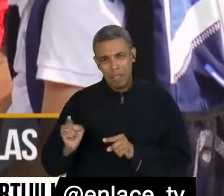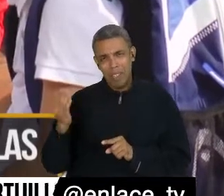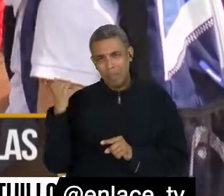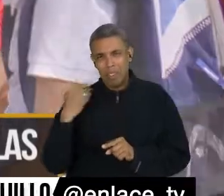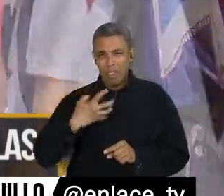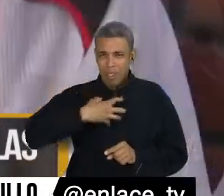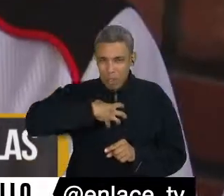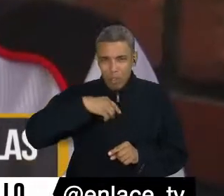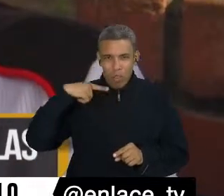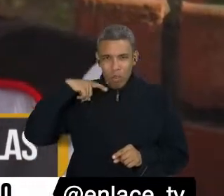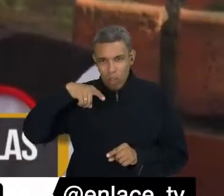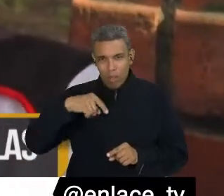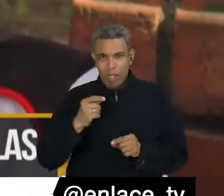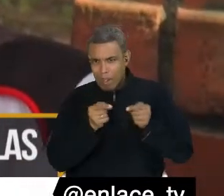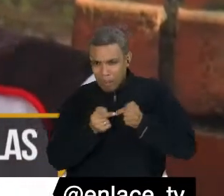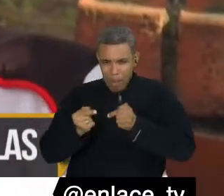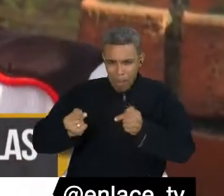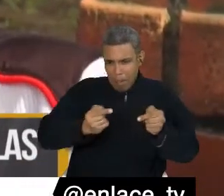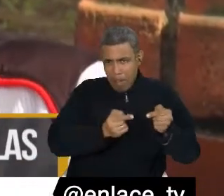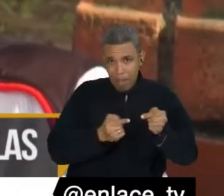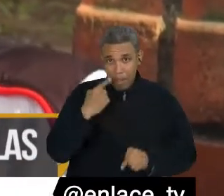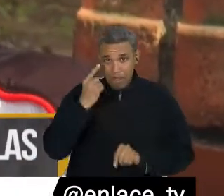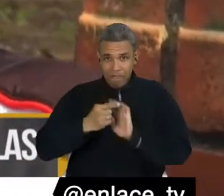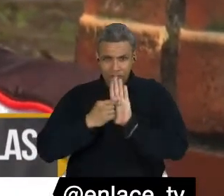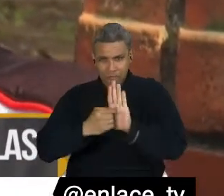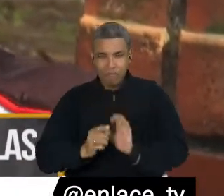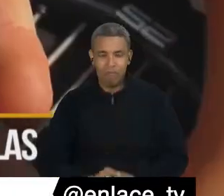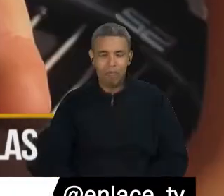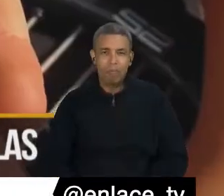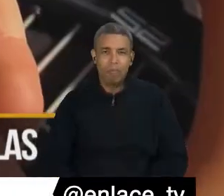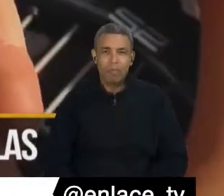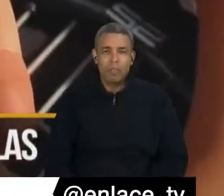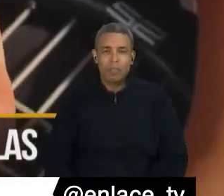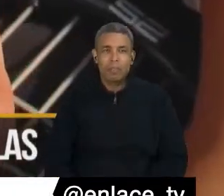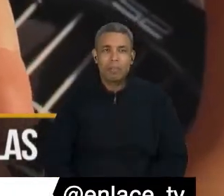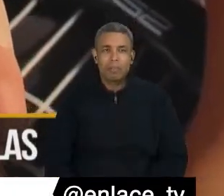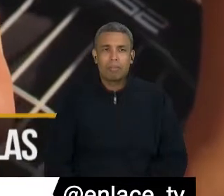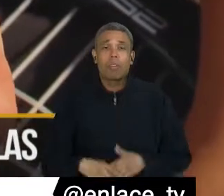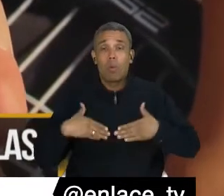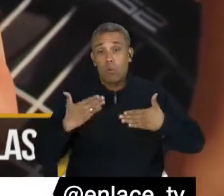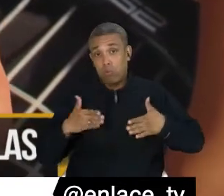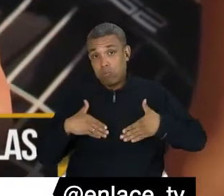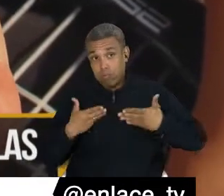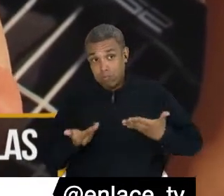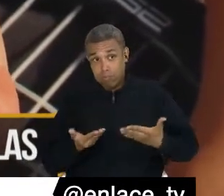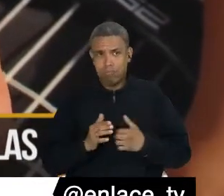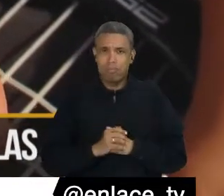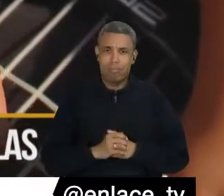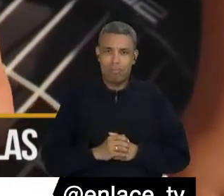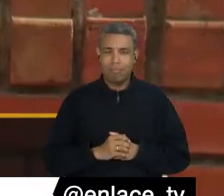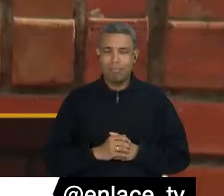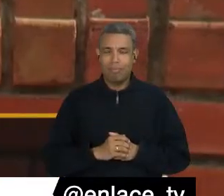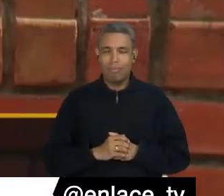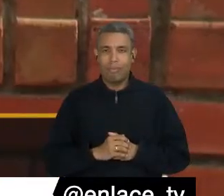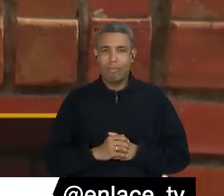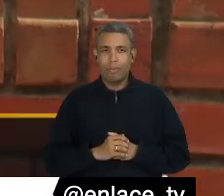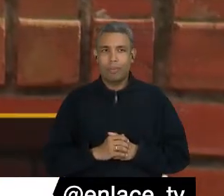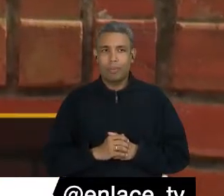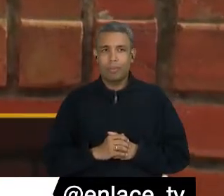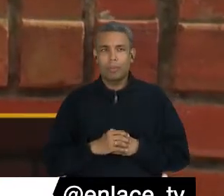Tenis cumplido en el Club Campestre de la ciudad de Bucaramanga sobre este triunfo que obtuvieron. Los chicos se mostraron entusiastas con las medallas obtenidas. Muy